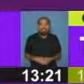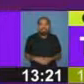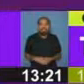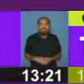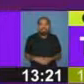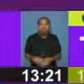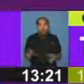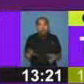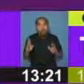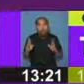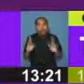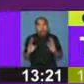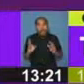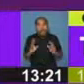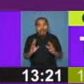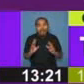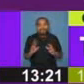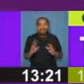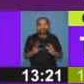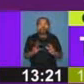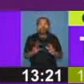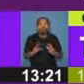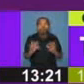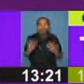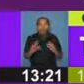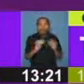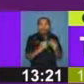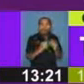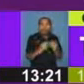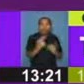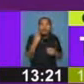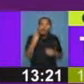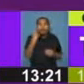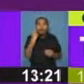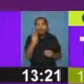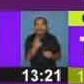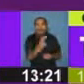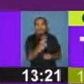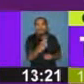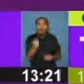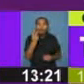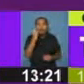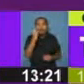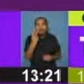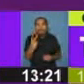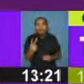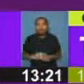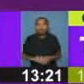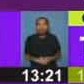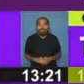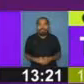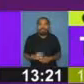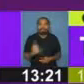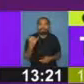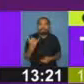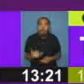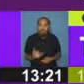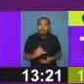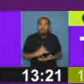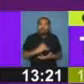instituciones educativas primarias y secundarias de todas las provincias computadoras